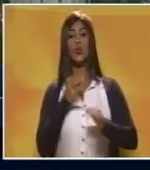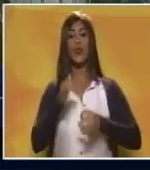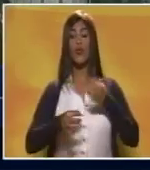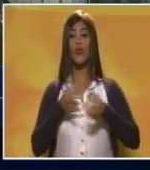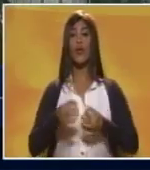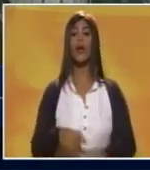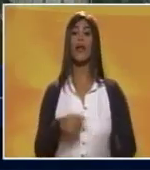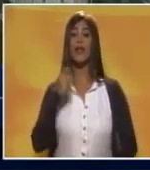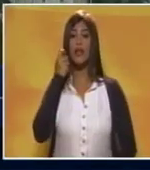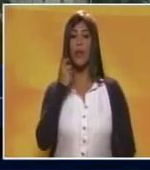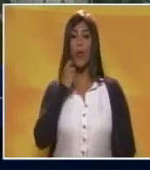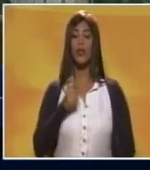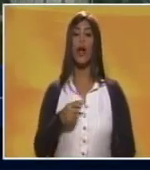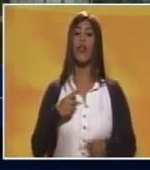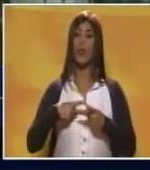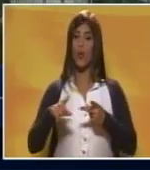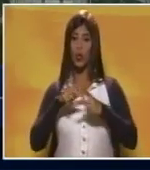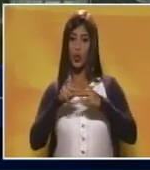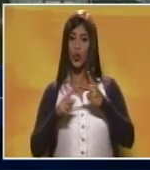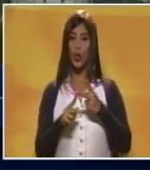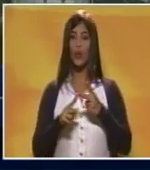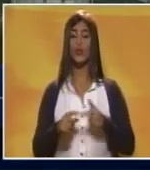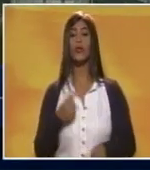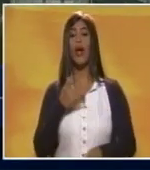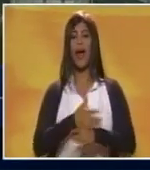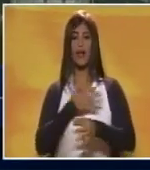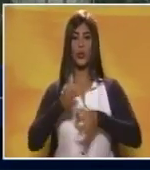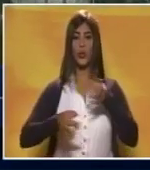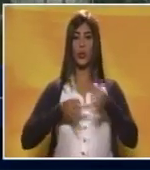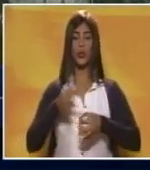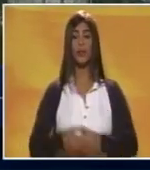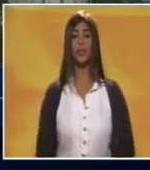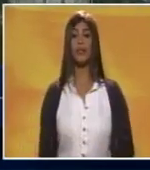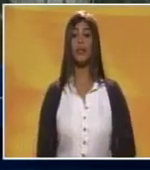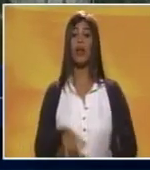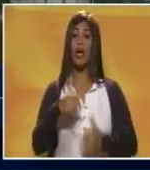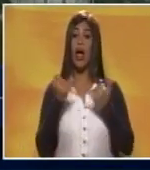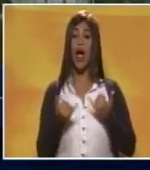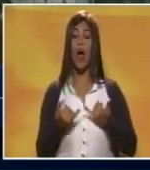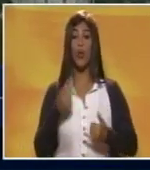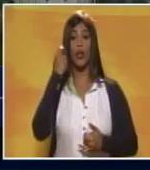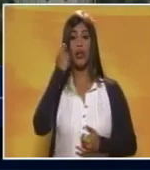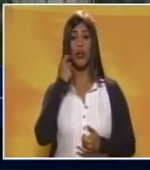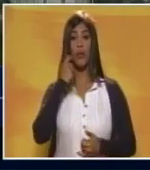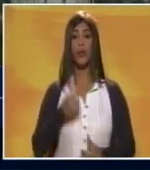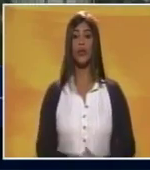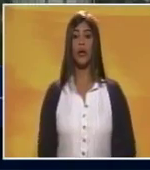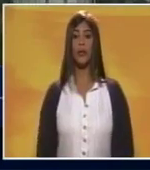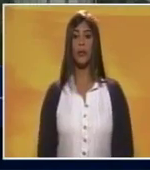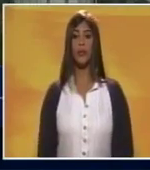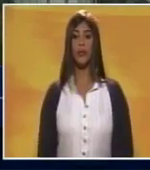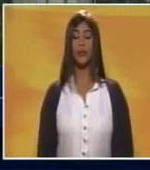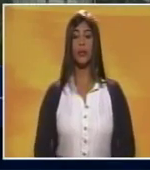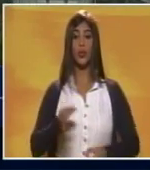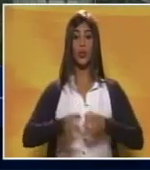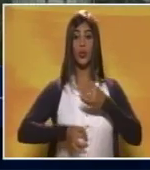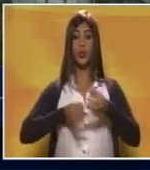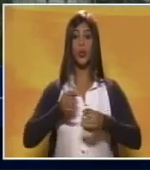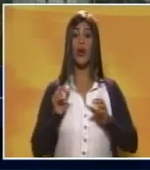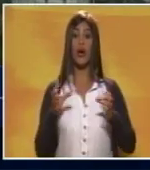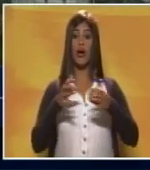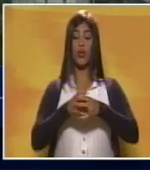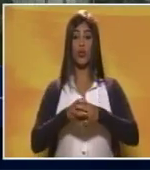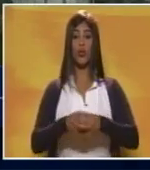de los diputados Luis Stefanelli y Juan Pablo Guanipa. En este momento los parlamentarios están sosteniendo una